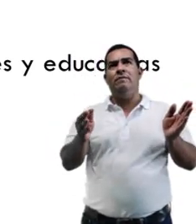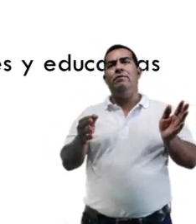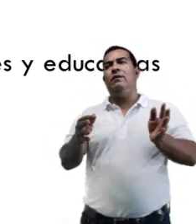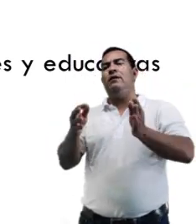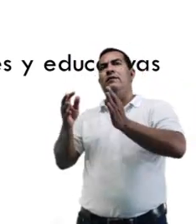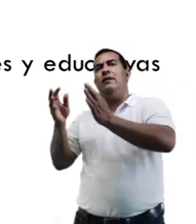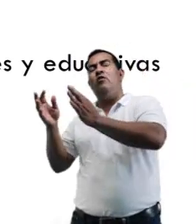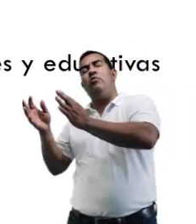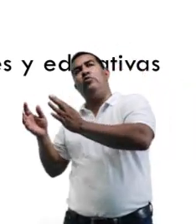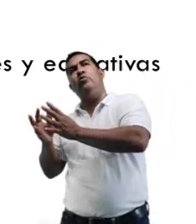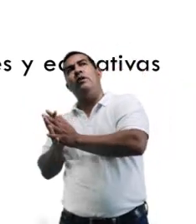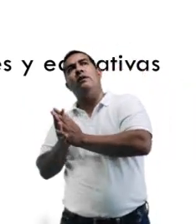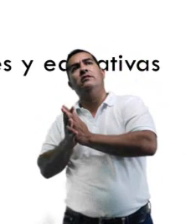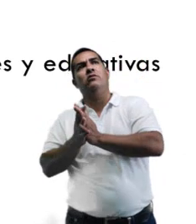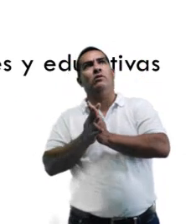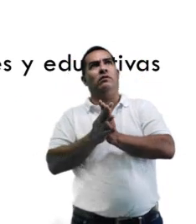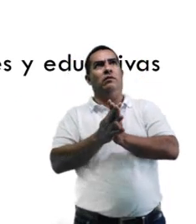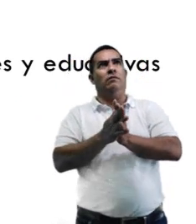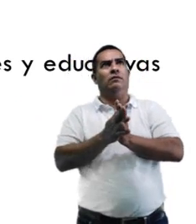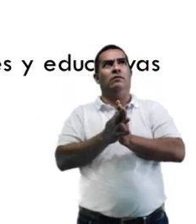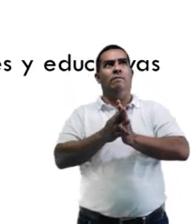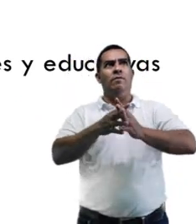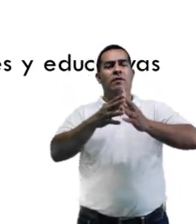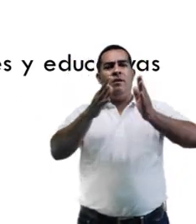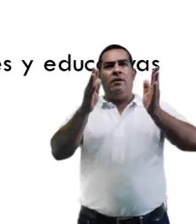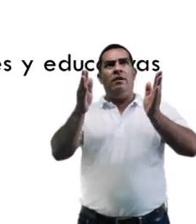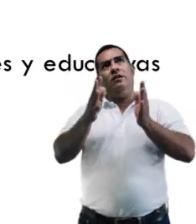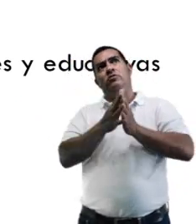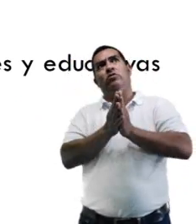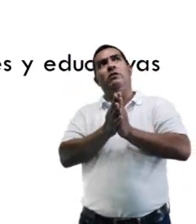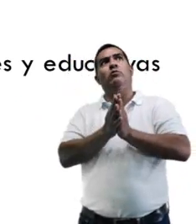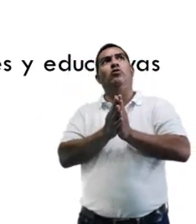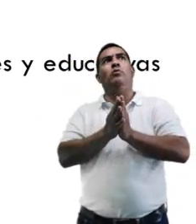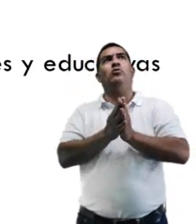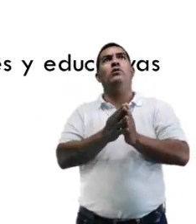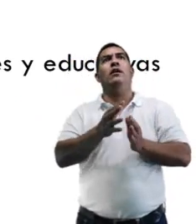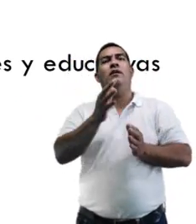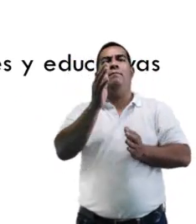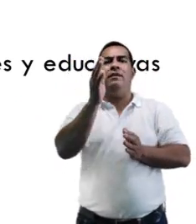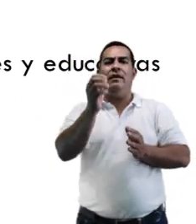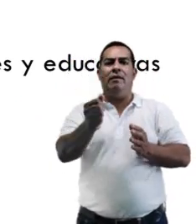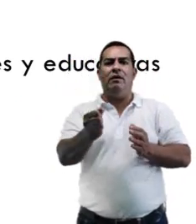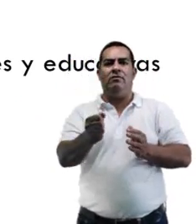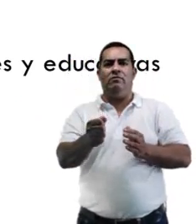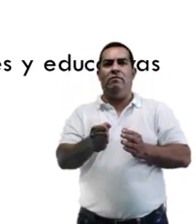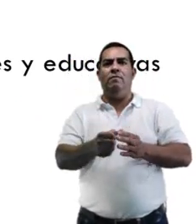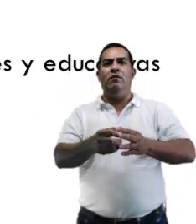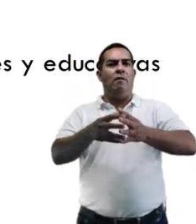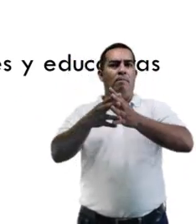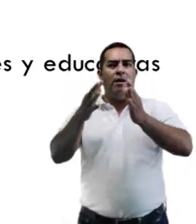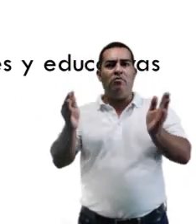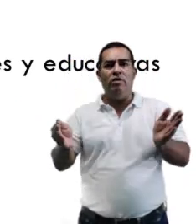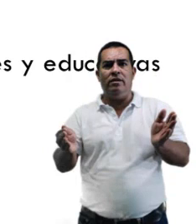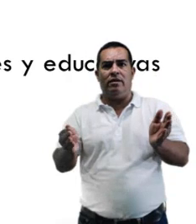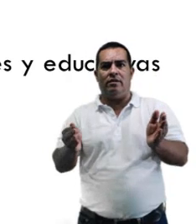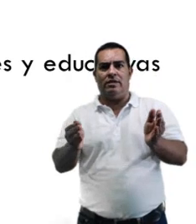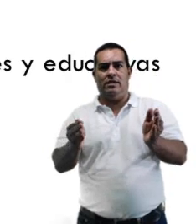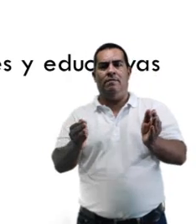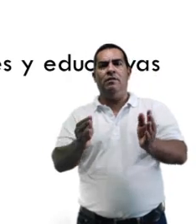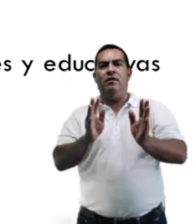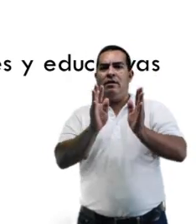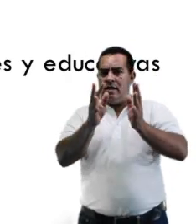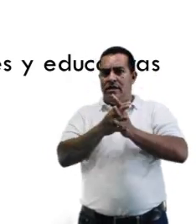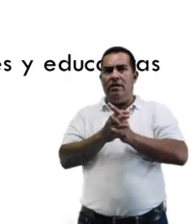laborales y de las oportunidades educativas. Estos tipos de oportunidades van de la mano, van